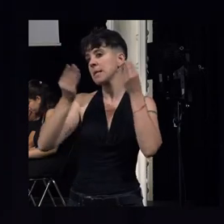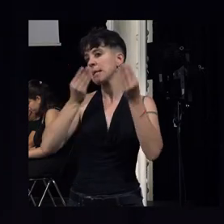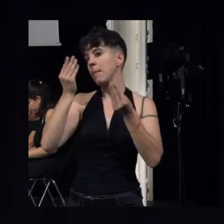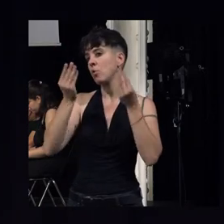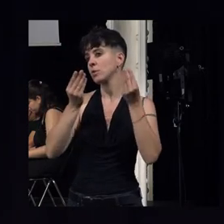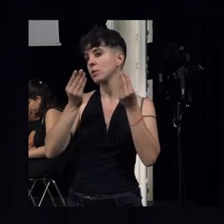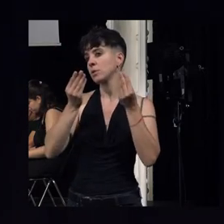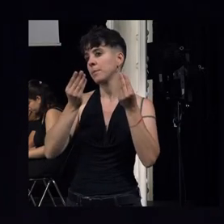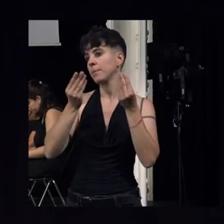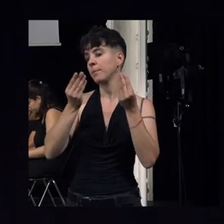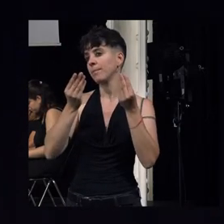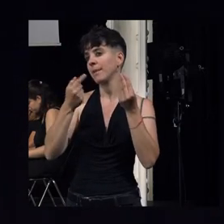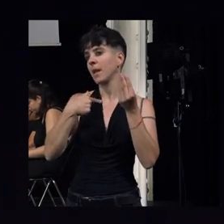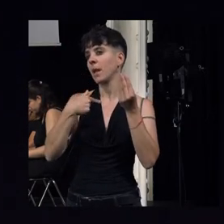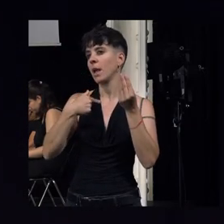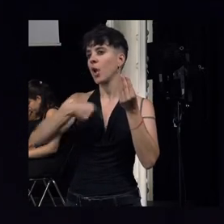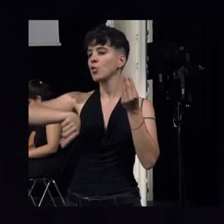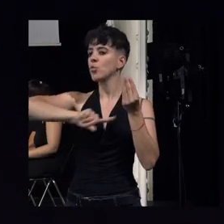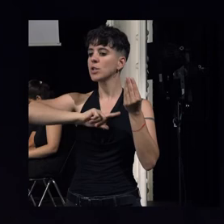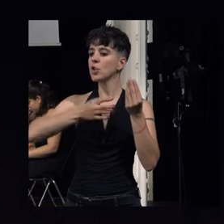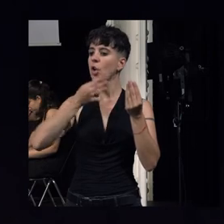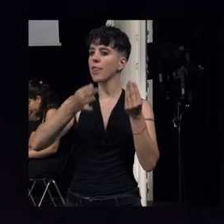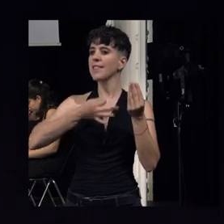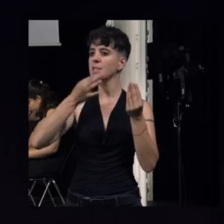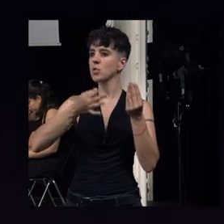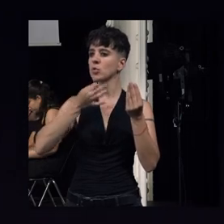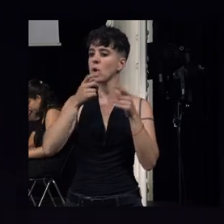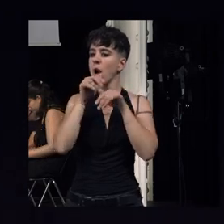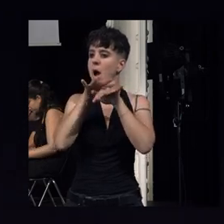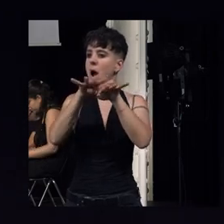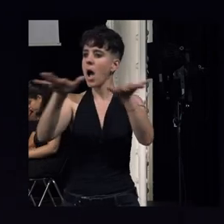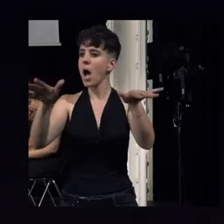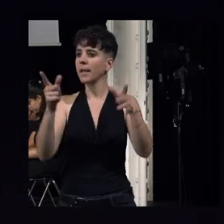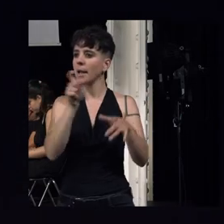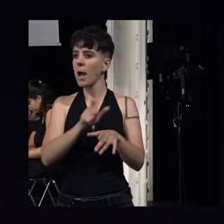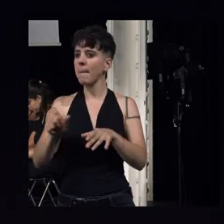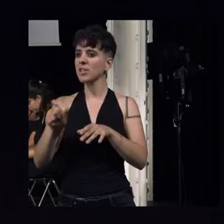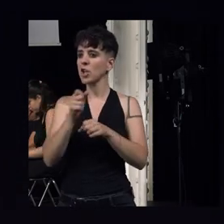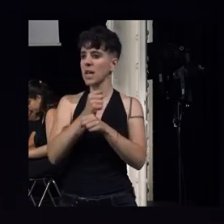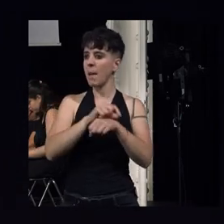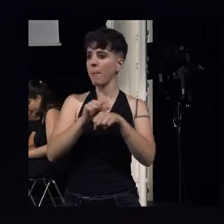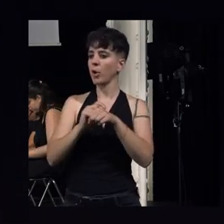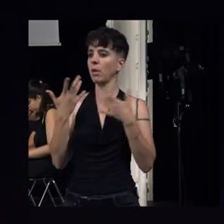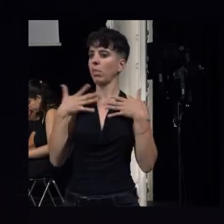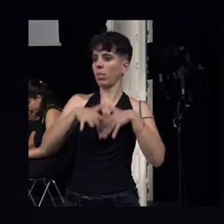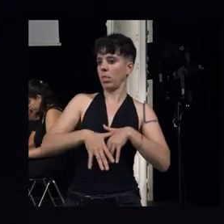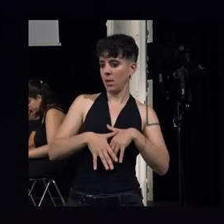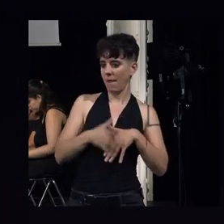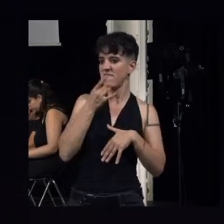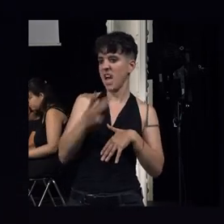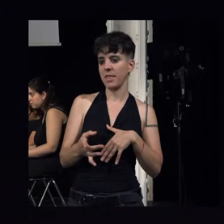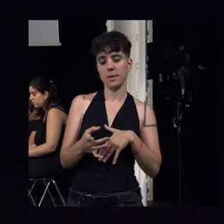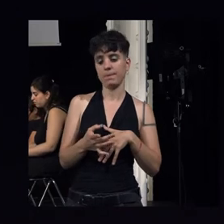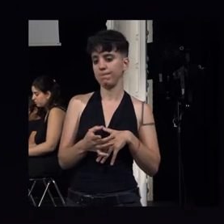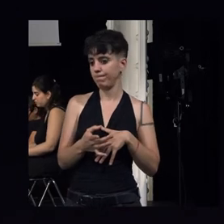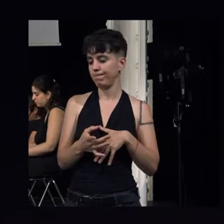que nuestro discurso es fácil que cale en los políticos. En algún momento sí,